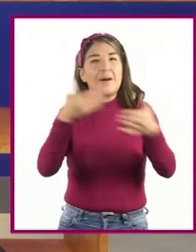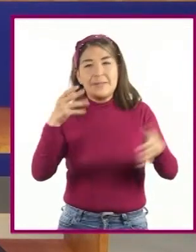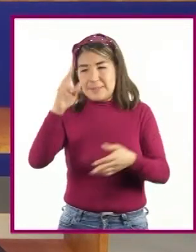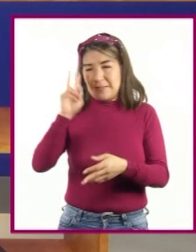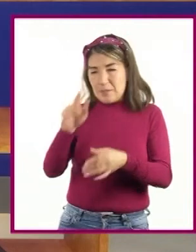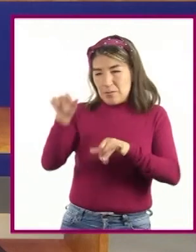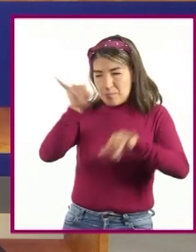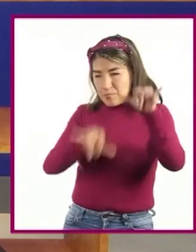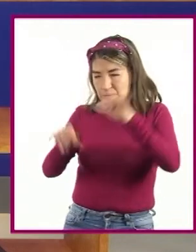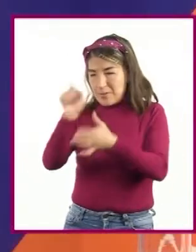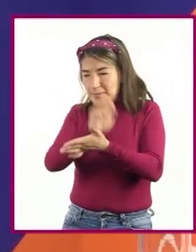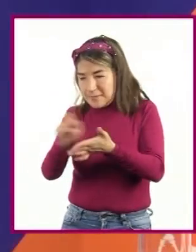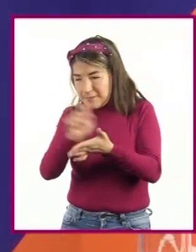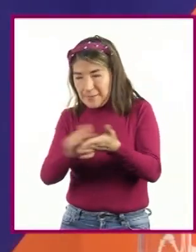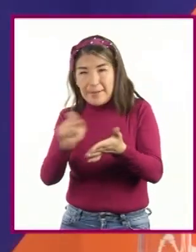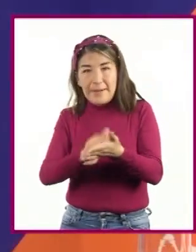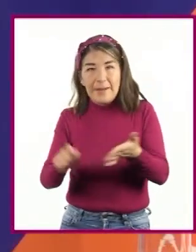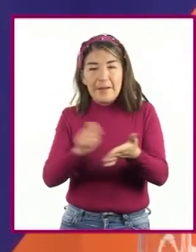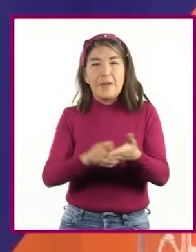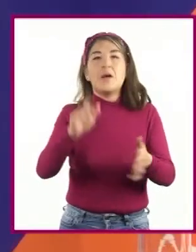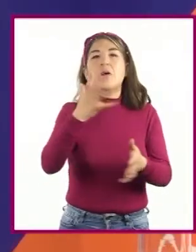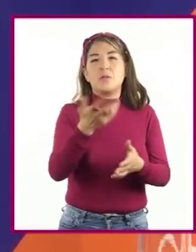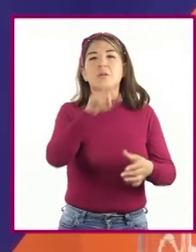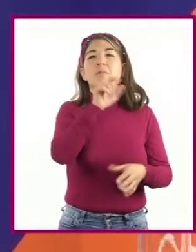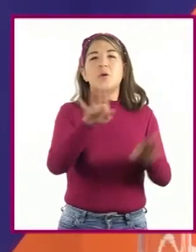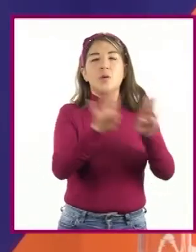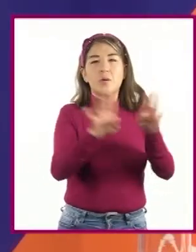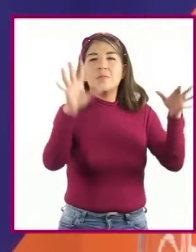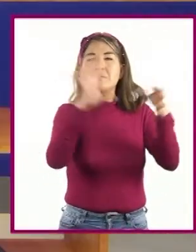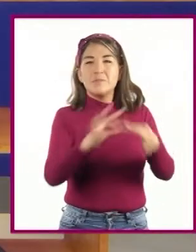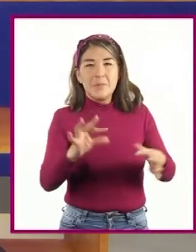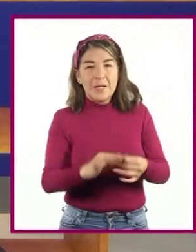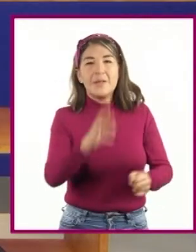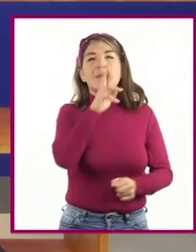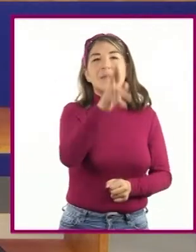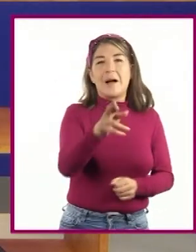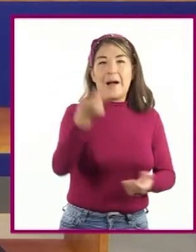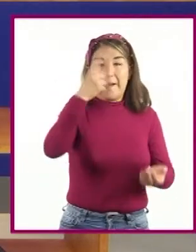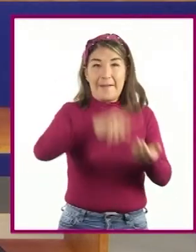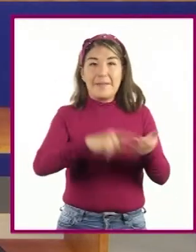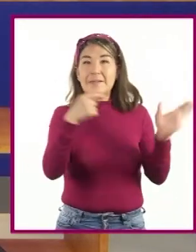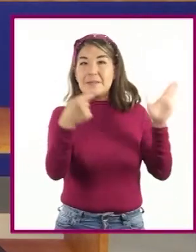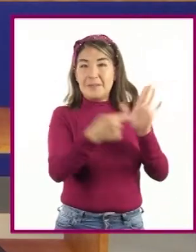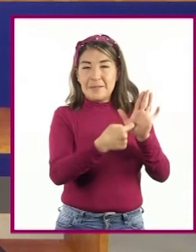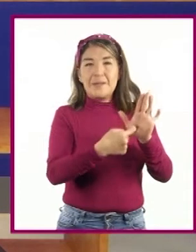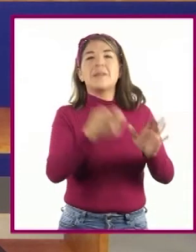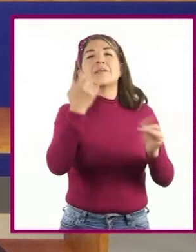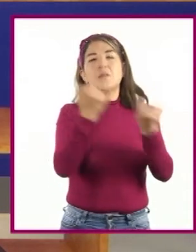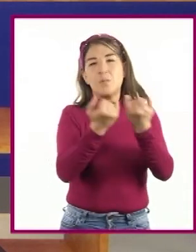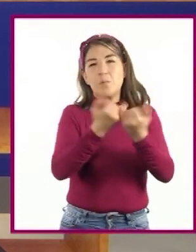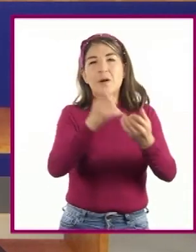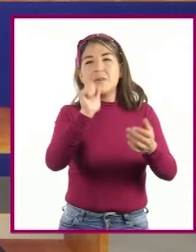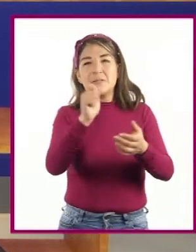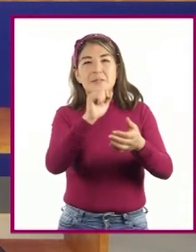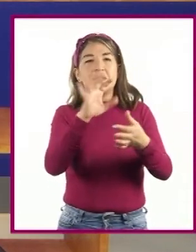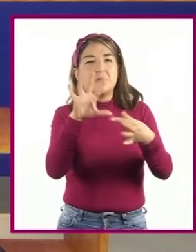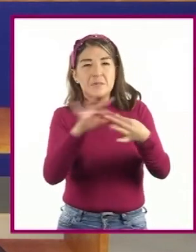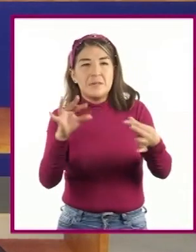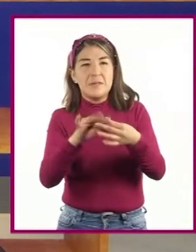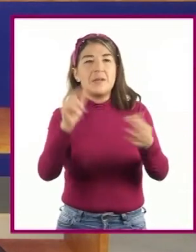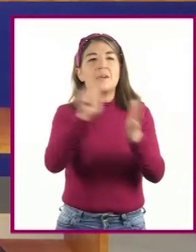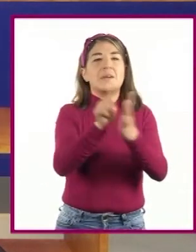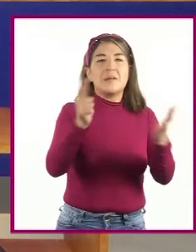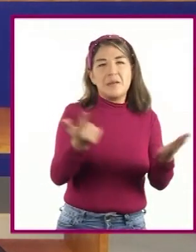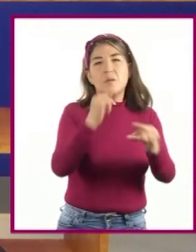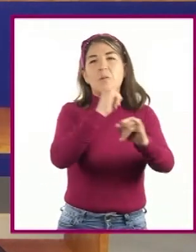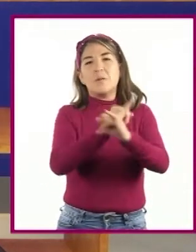durante la observación del proceso, las notas con la descripción de los resultados obtenidos y los textos de libros o de